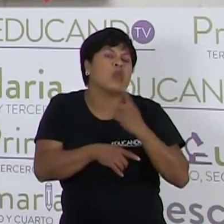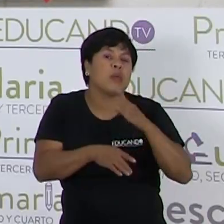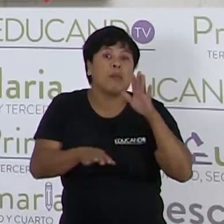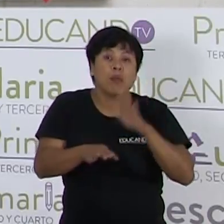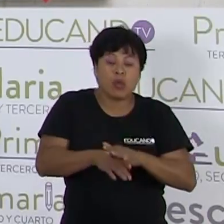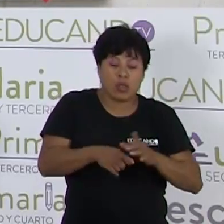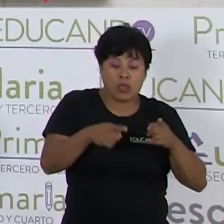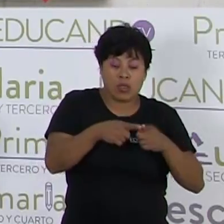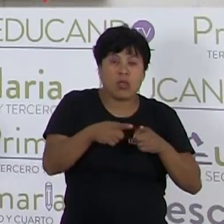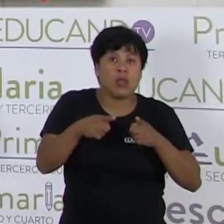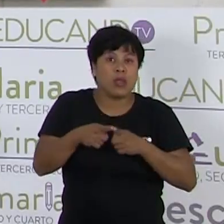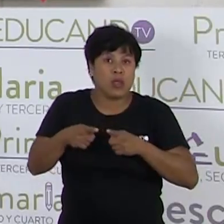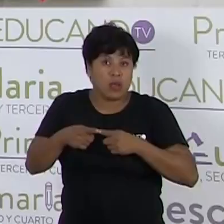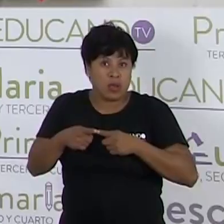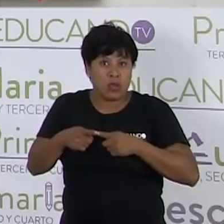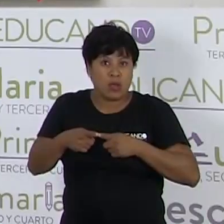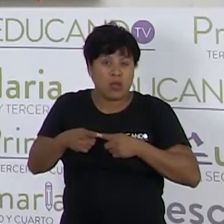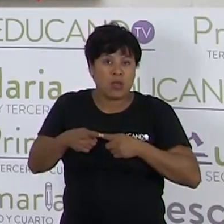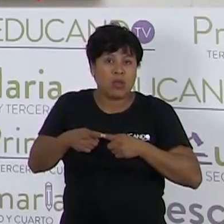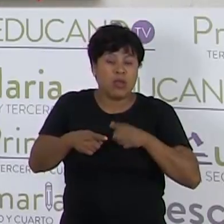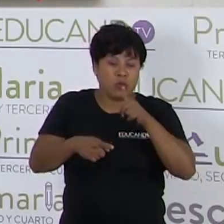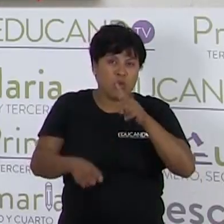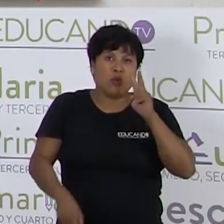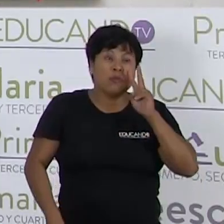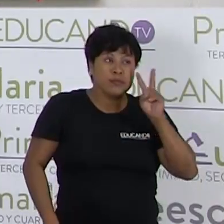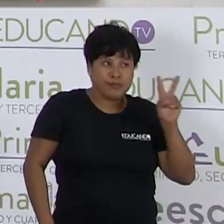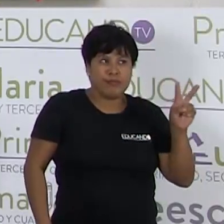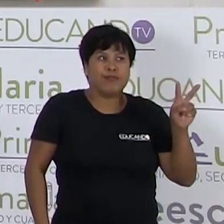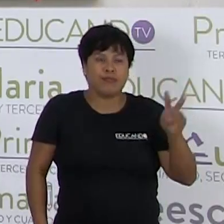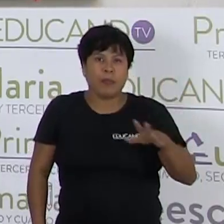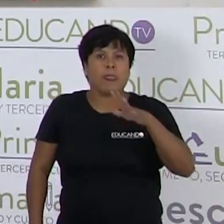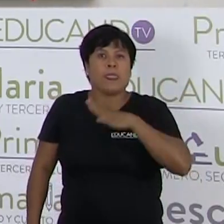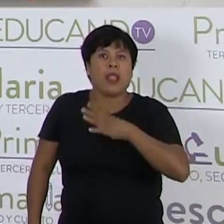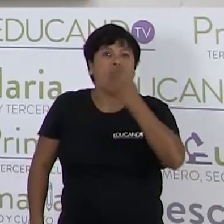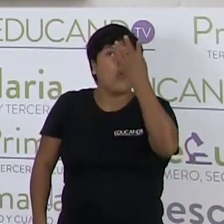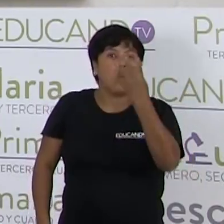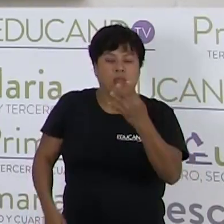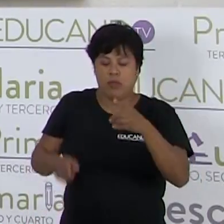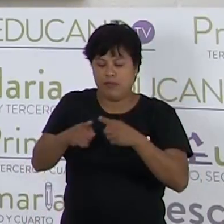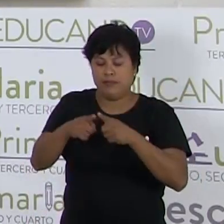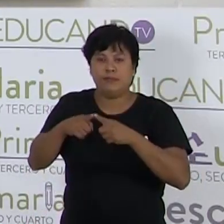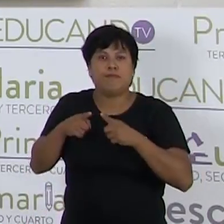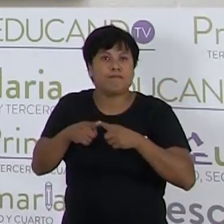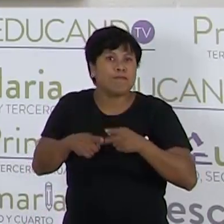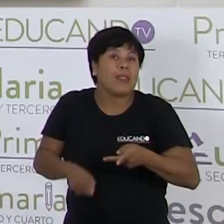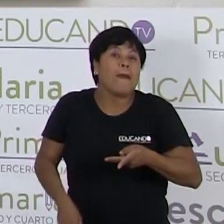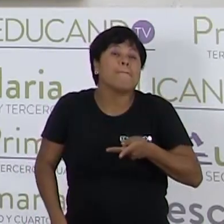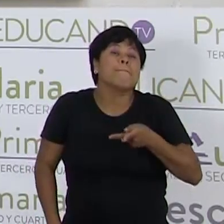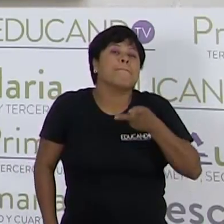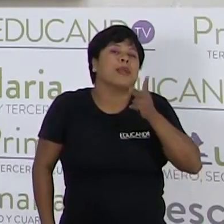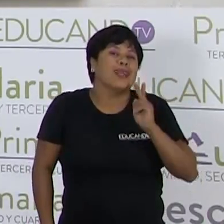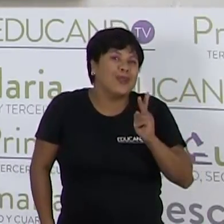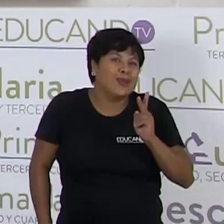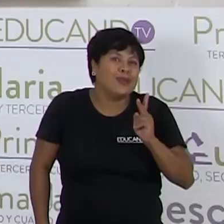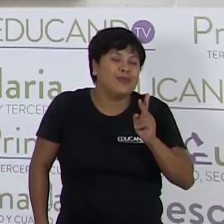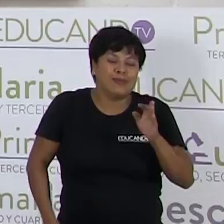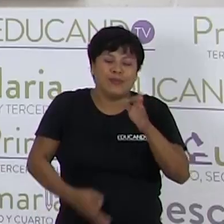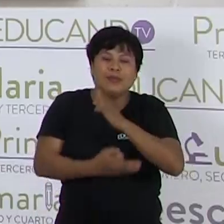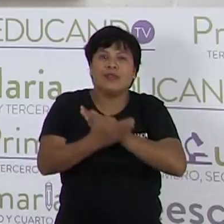lados son irregulares. Si tú los observas, tienen 4 lados, pero todos